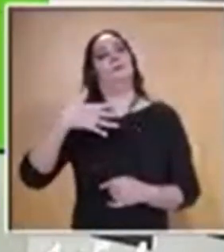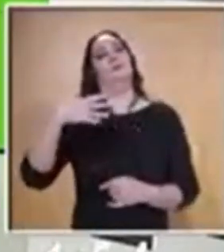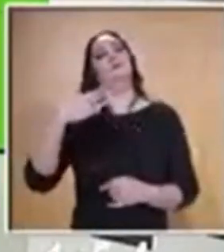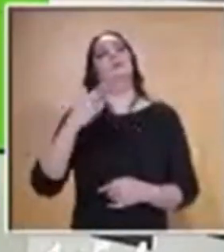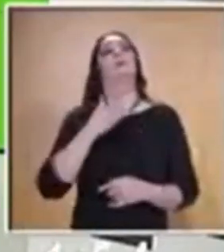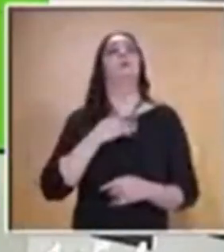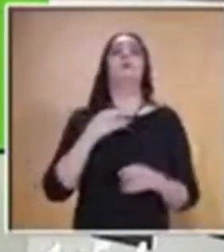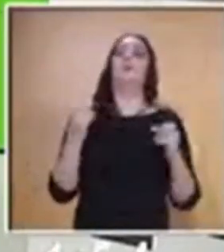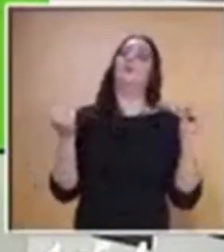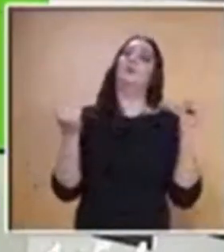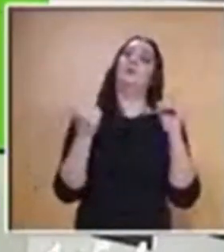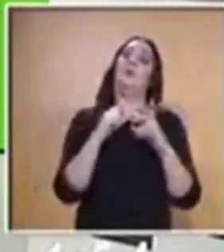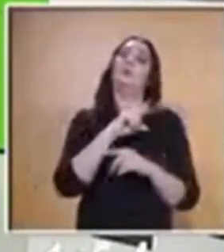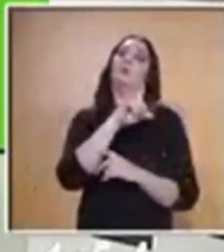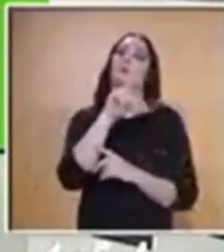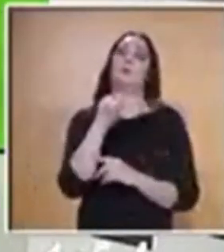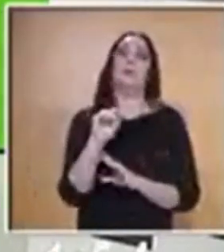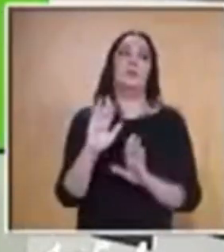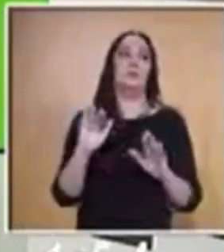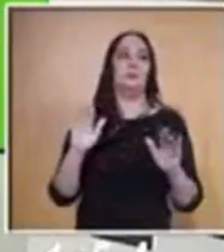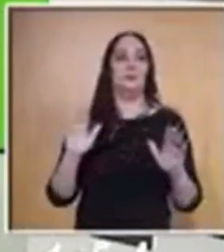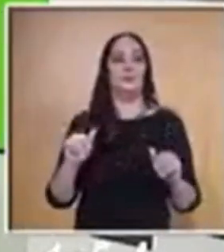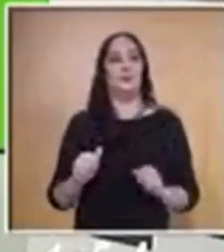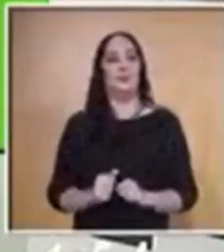Nos vemos hasta la próxima. Y exhalamos.